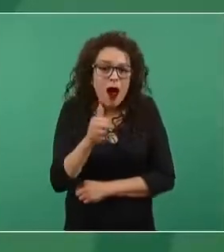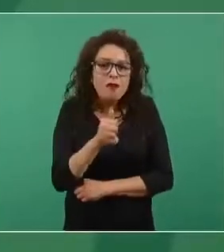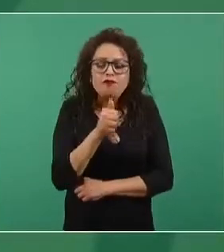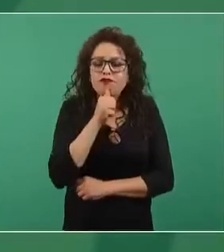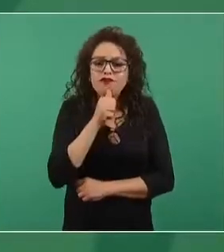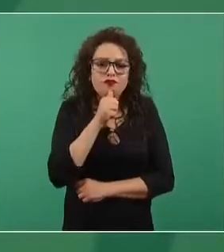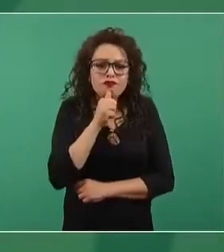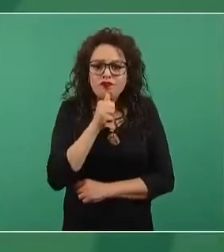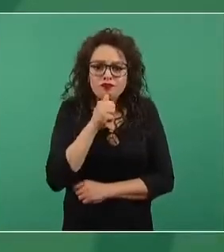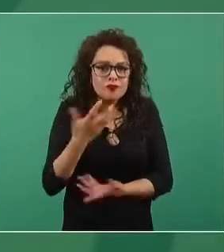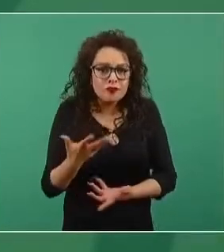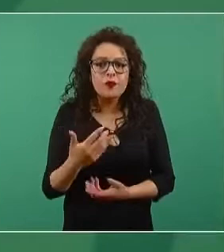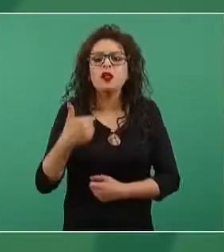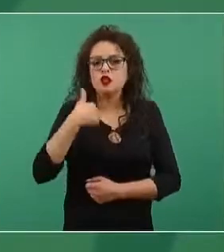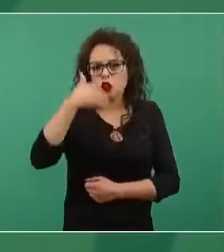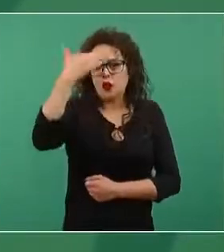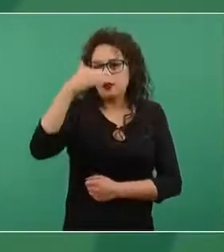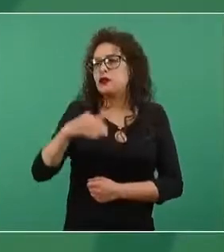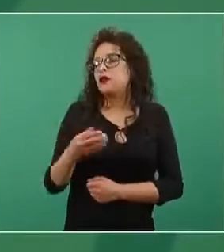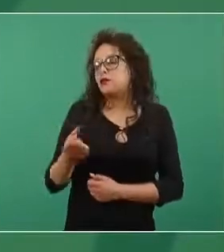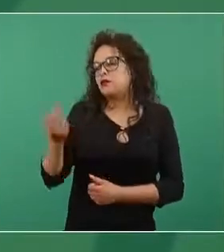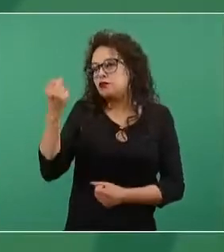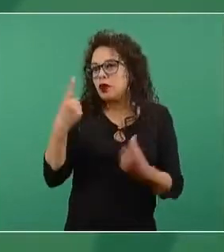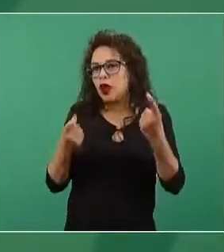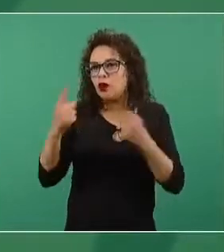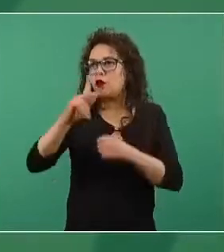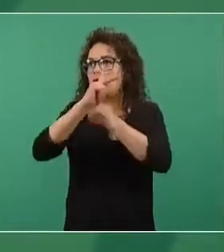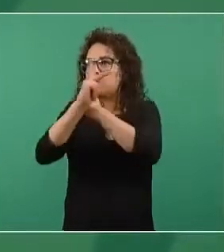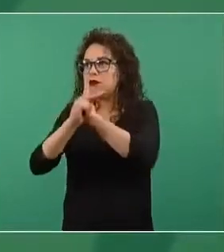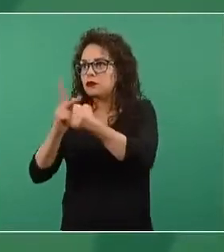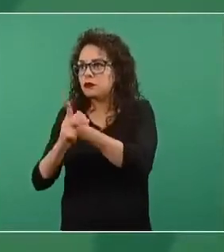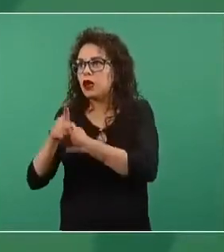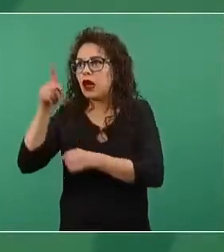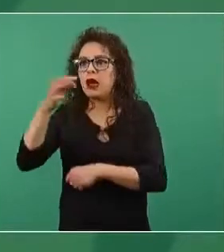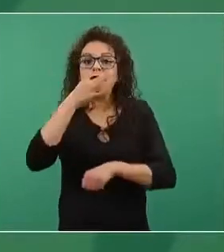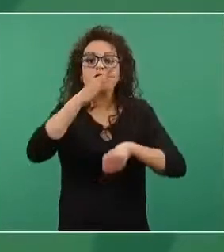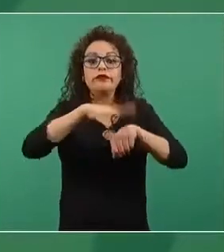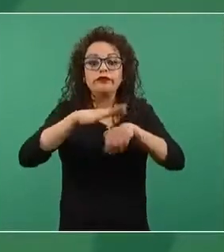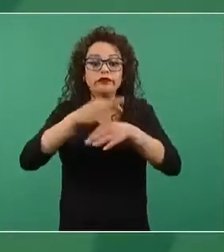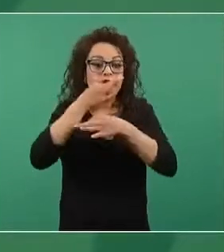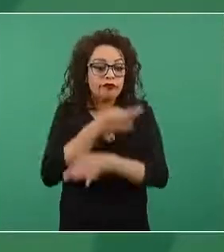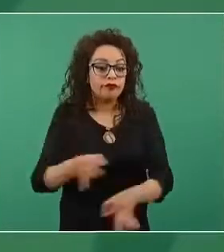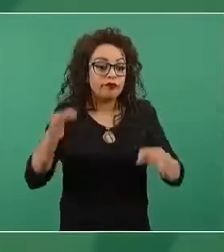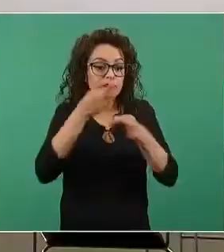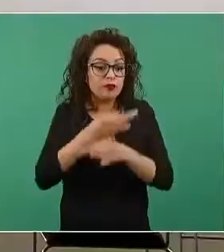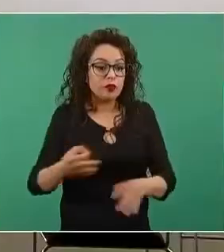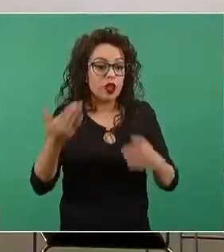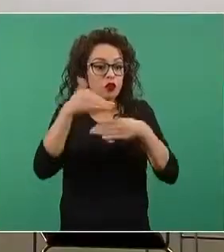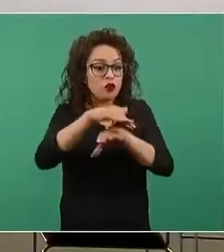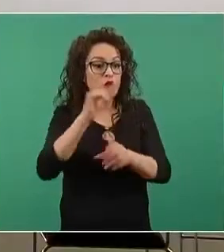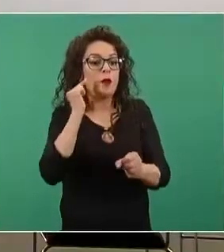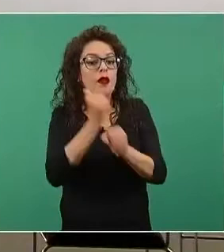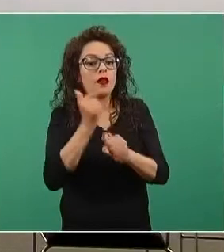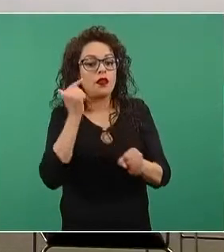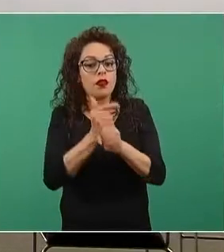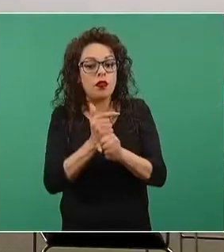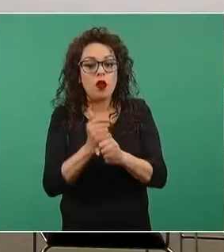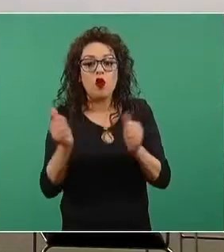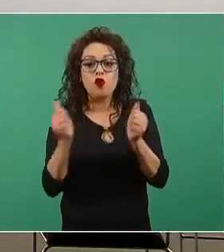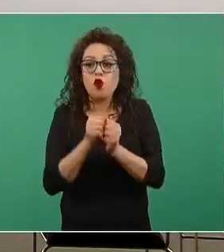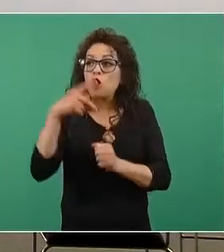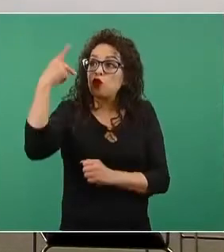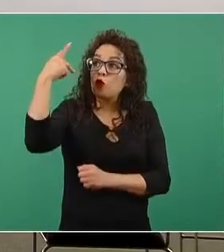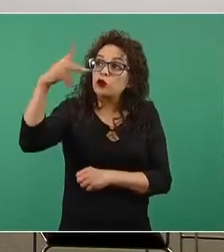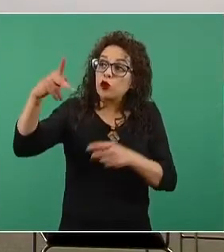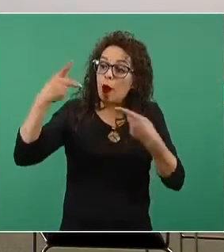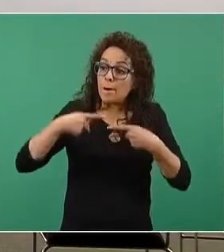venido cuestionando, pues, porque algunos otros países hicieron declaraciones sobre lo identificado en su población.